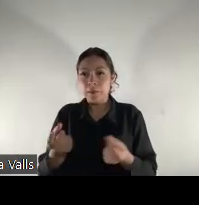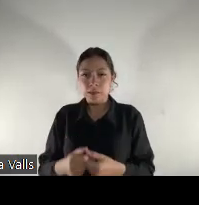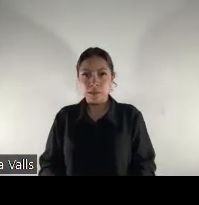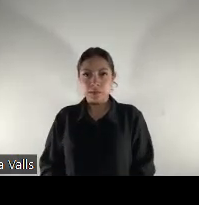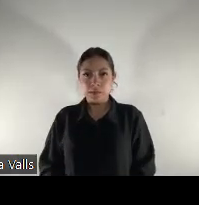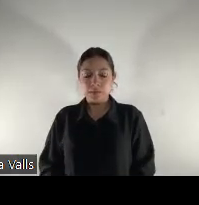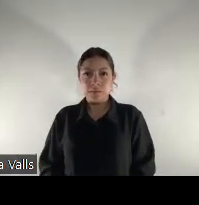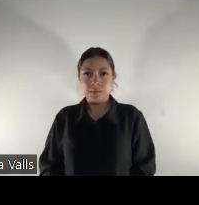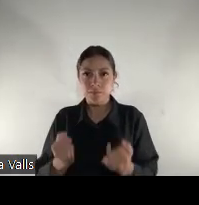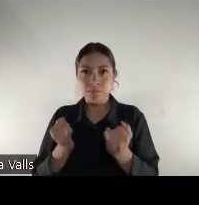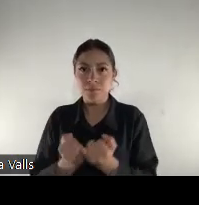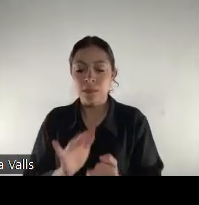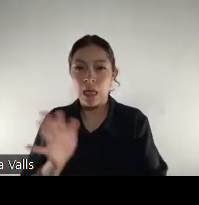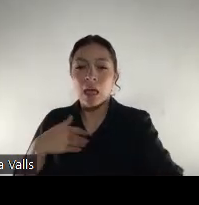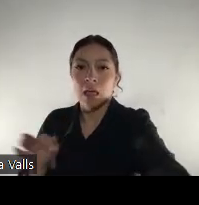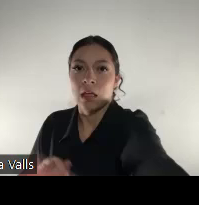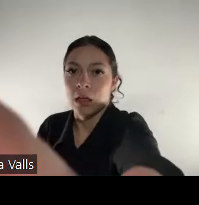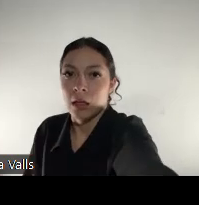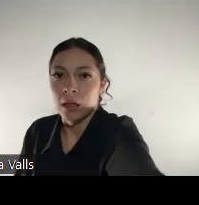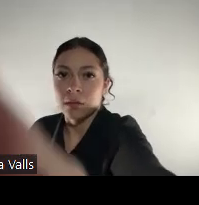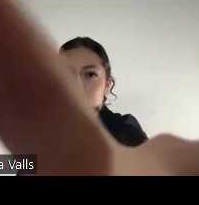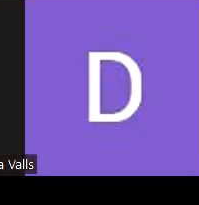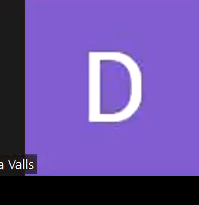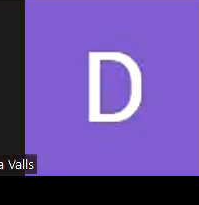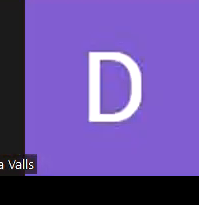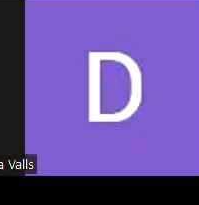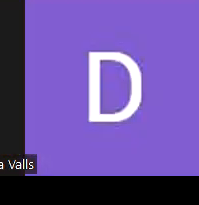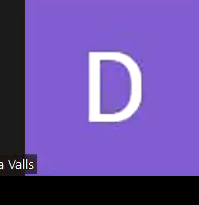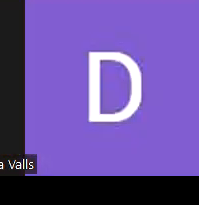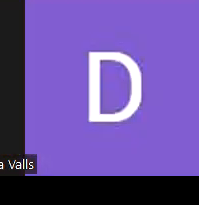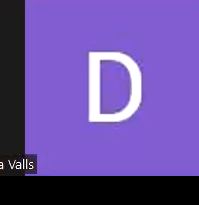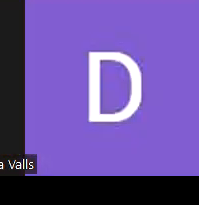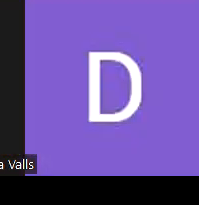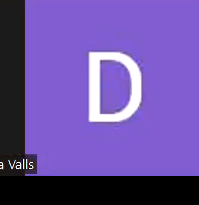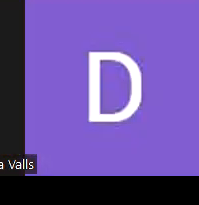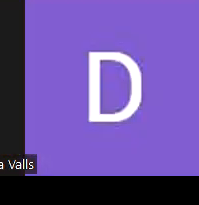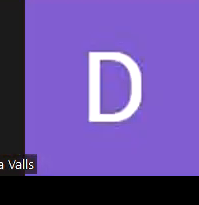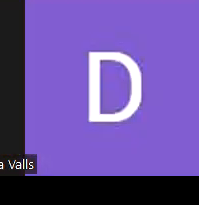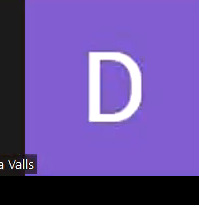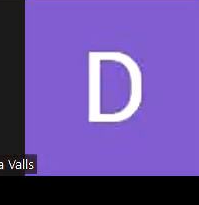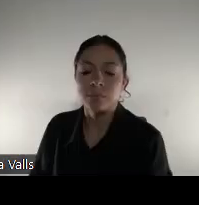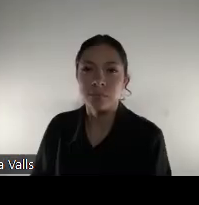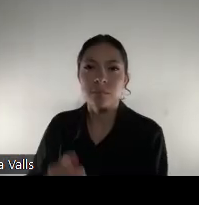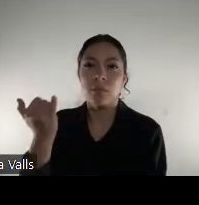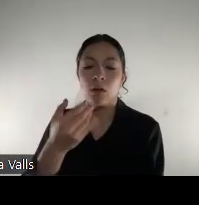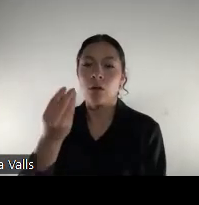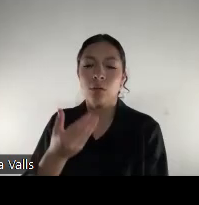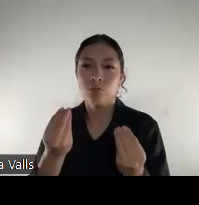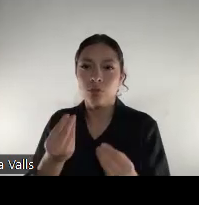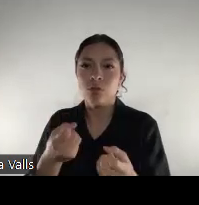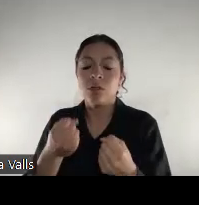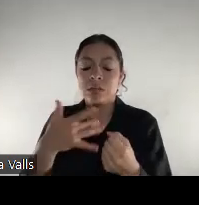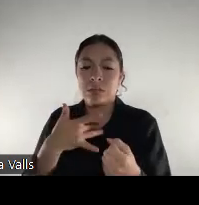ya trabajamos de manera más activa con nuestro paciente para descartar y estar muy seguros que estamos descartando